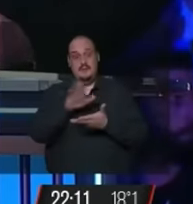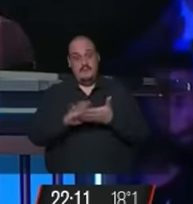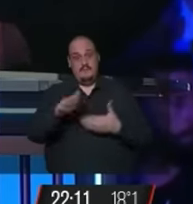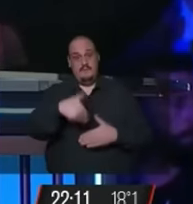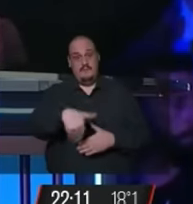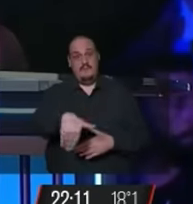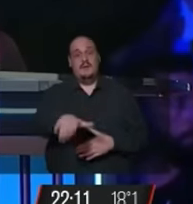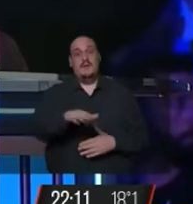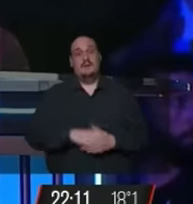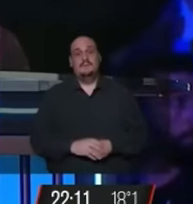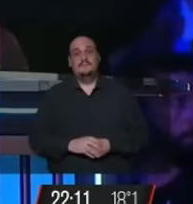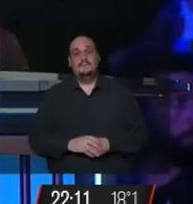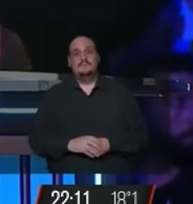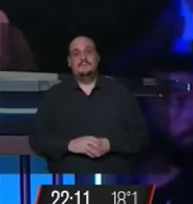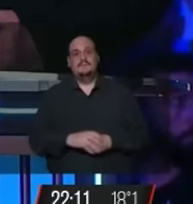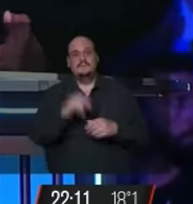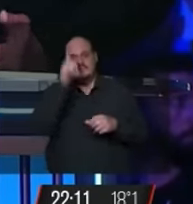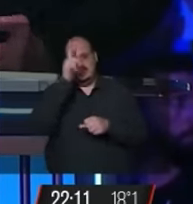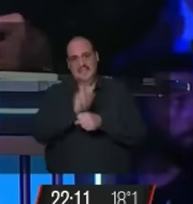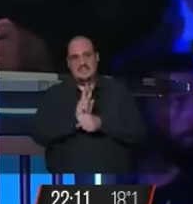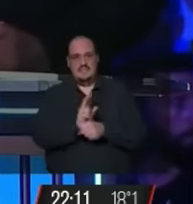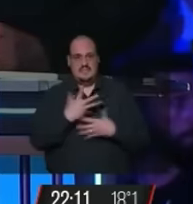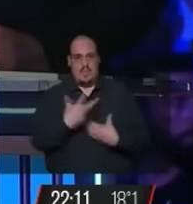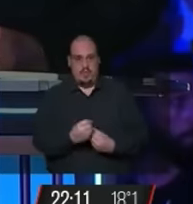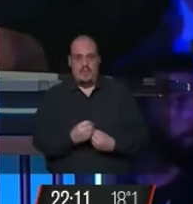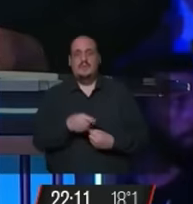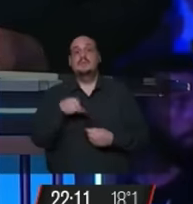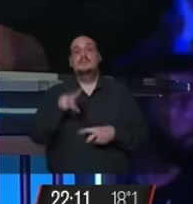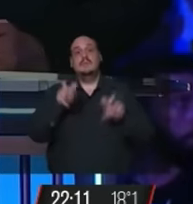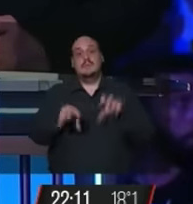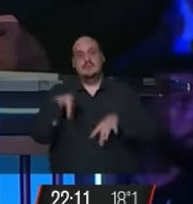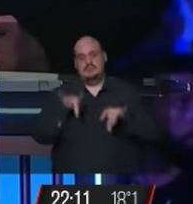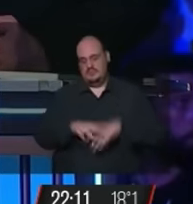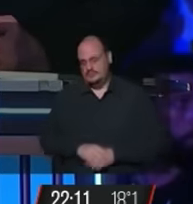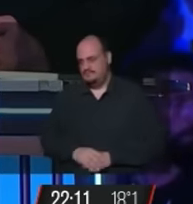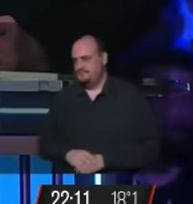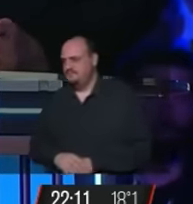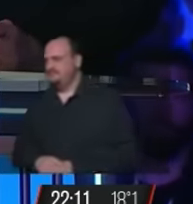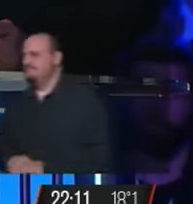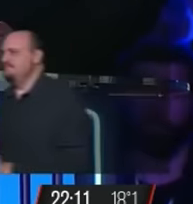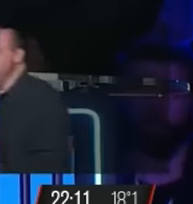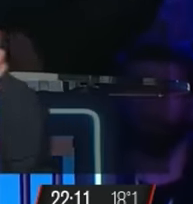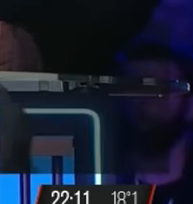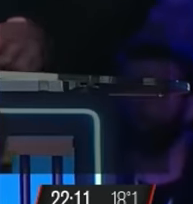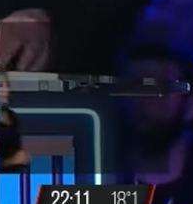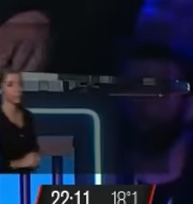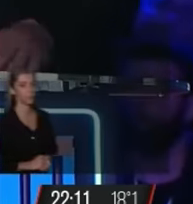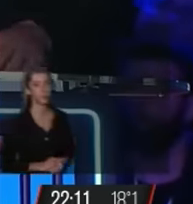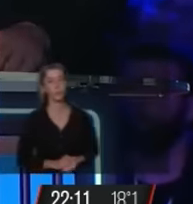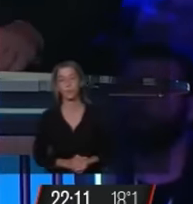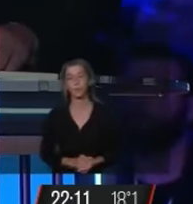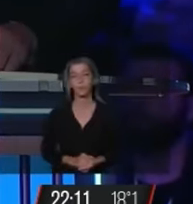el próximo bloque temático es sobre seguridad. Y de acuerdo al sorteo realizado, quien comienza este bloque es el candidato Javier